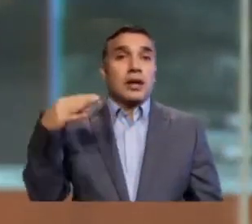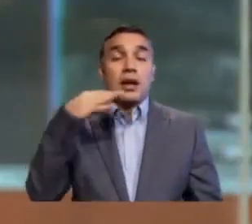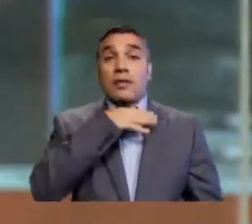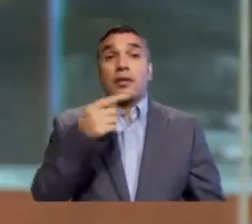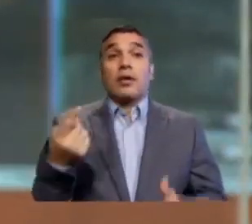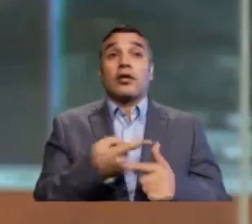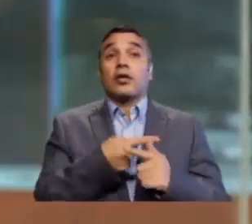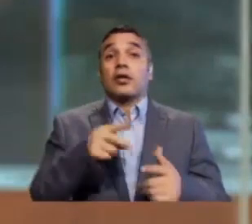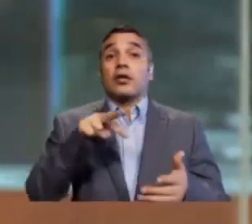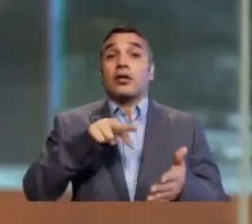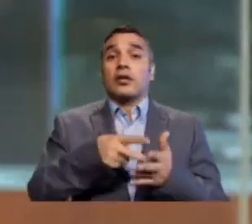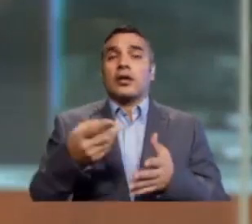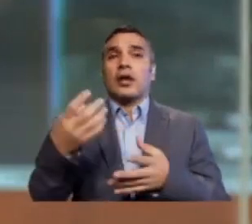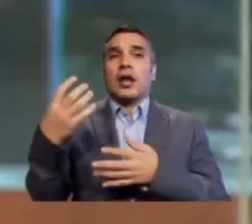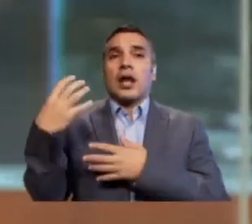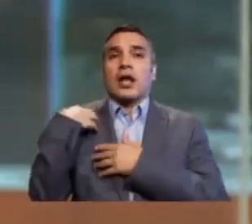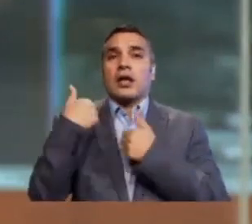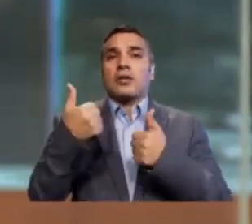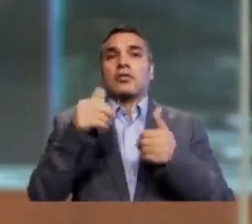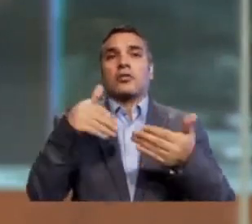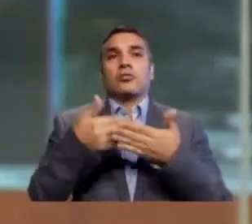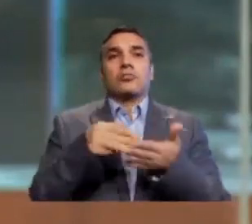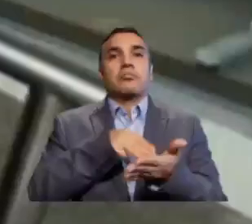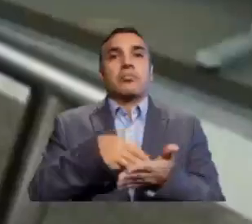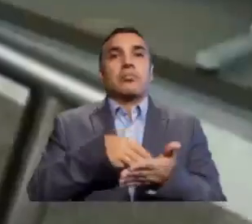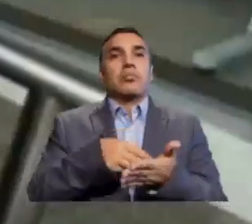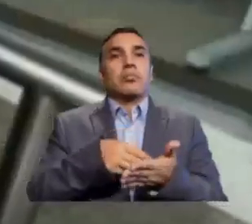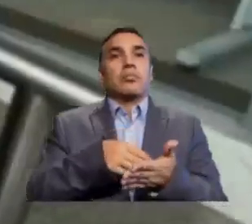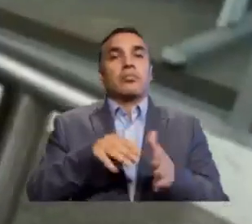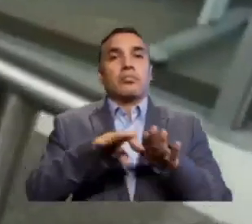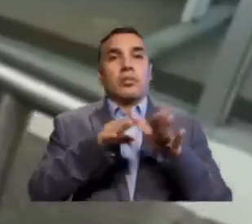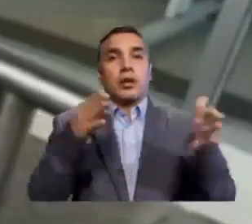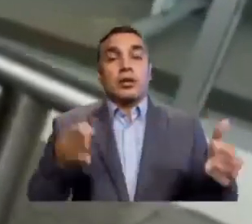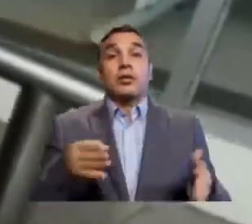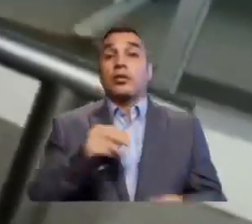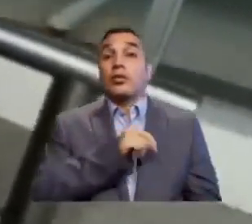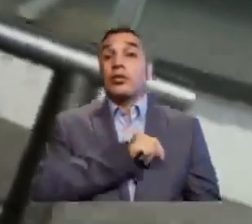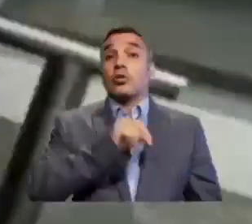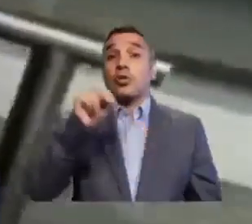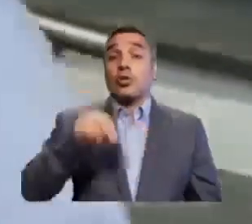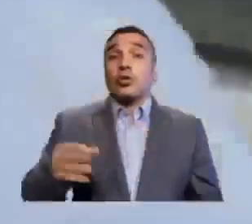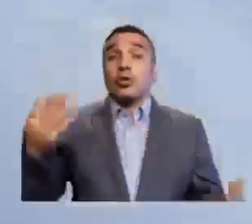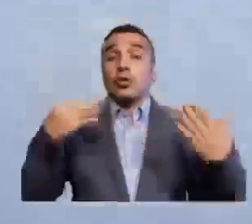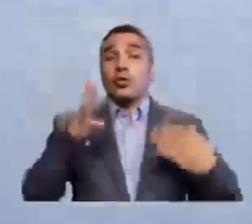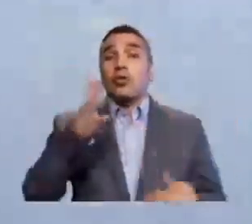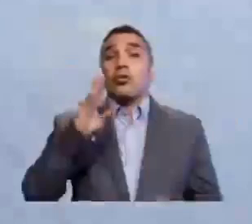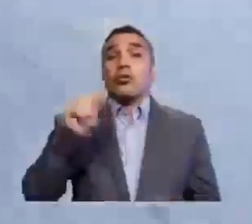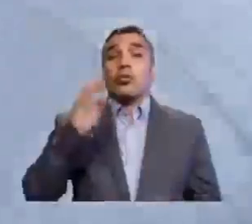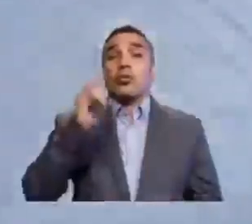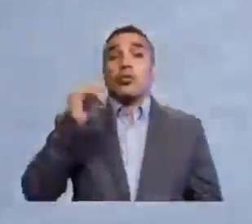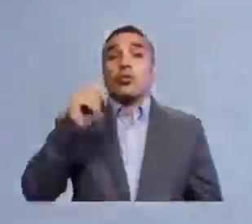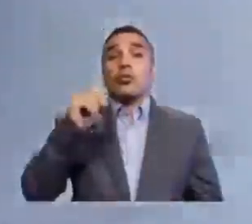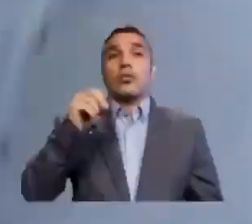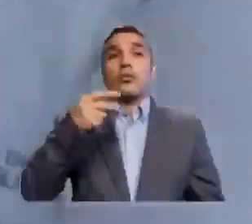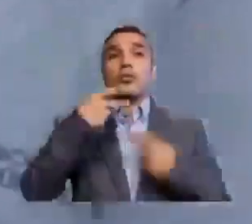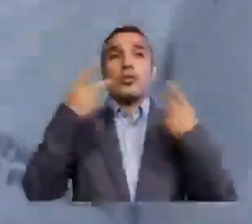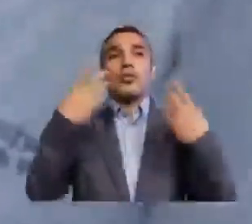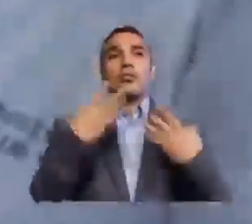cual garantiza la capacidad para todos los miembros de las juntas. En el norte de Guayaquil, en Bastión Popular, también se registró gran